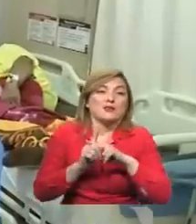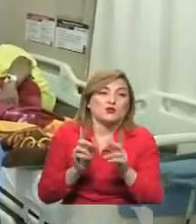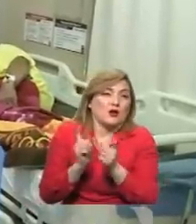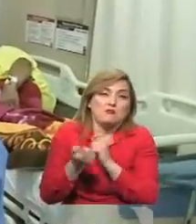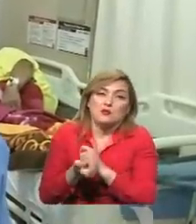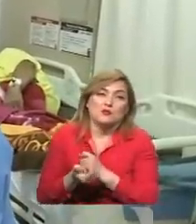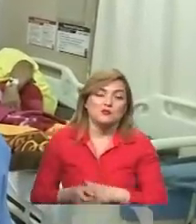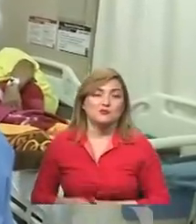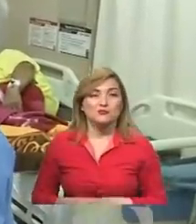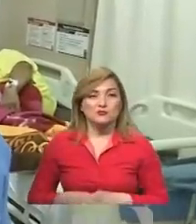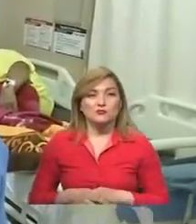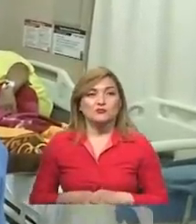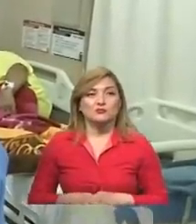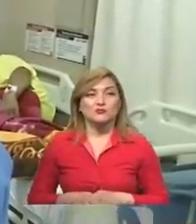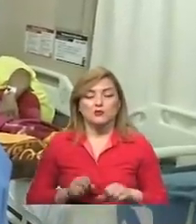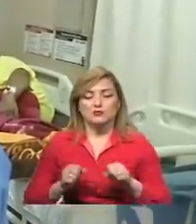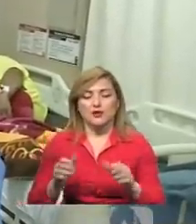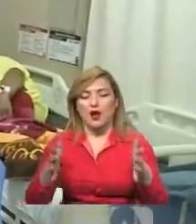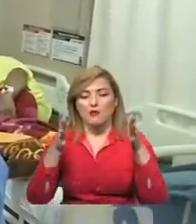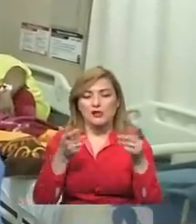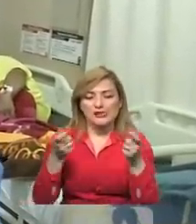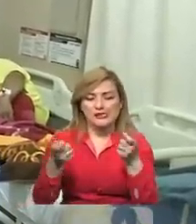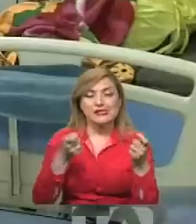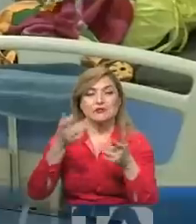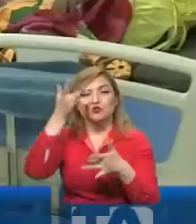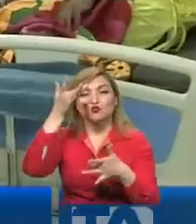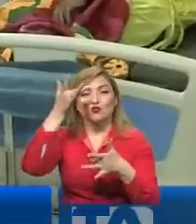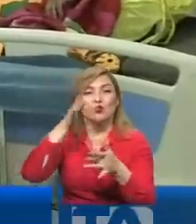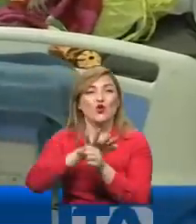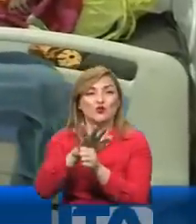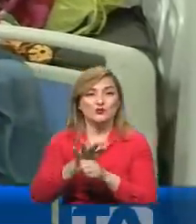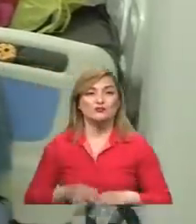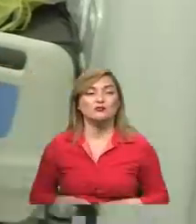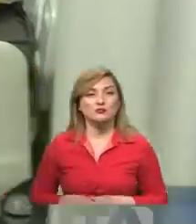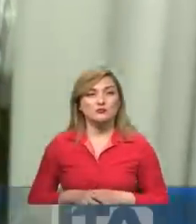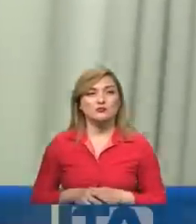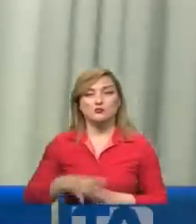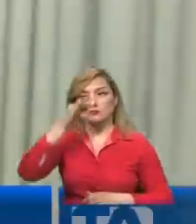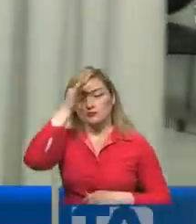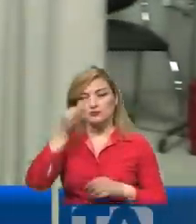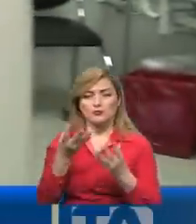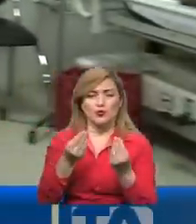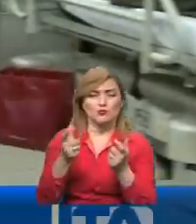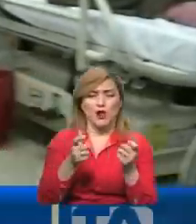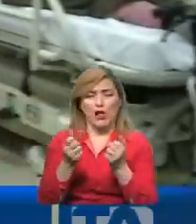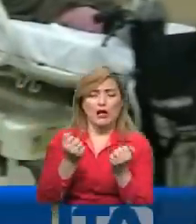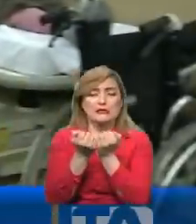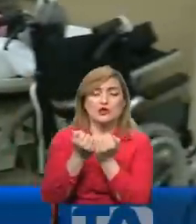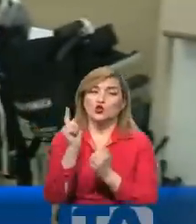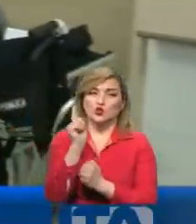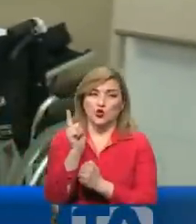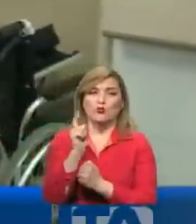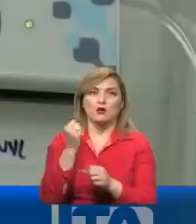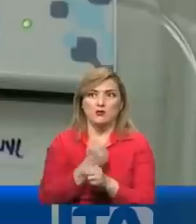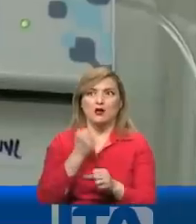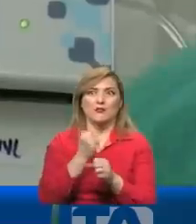gran área de contingencia viral de pacientes COVID. Si bien aún el hospital no se desborda, pero trabaja al límite de su